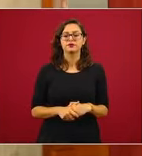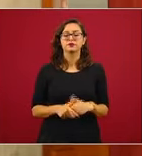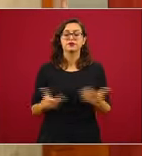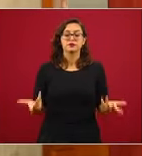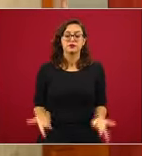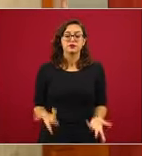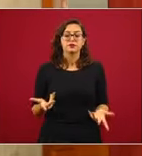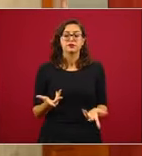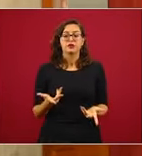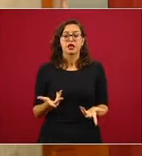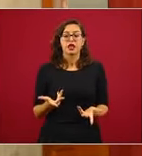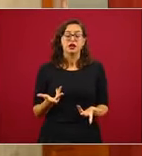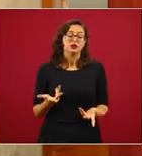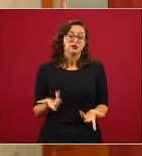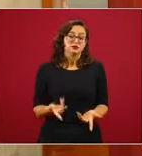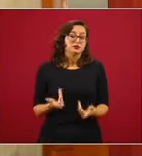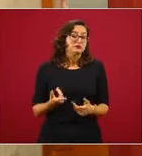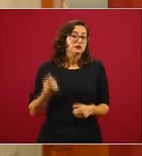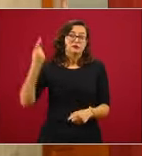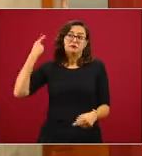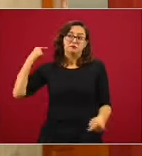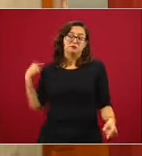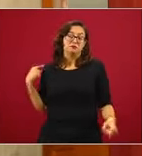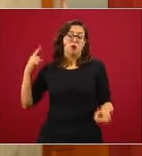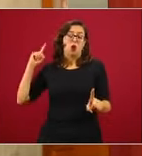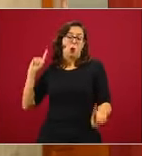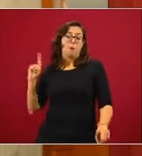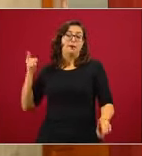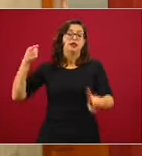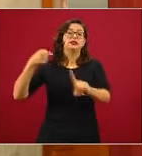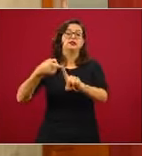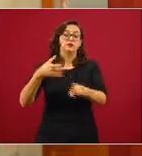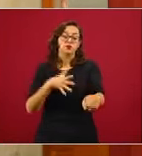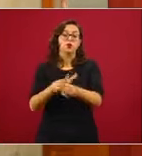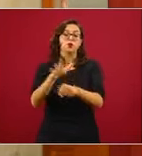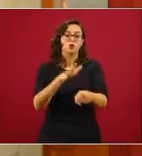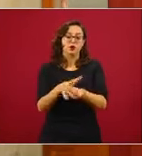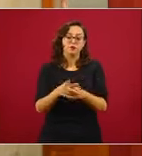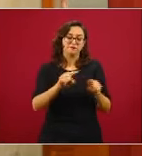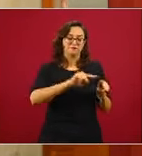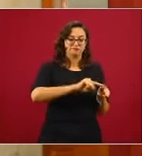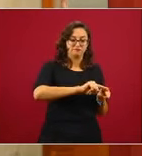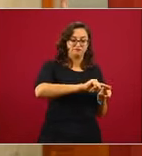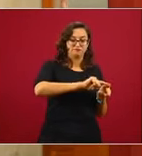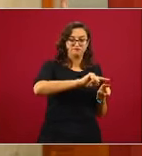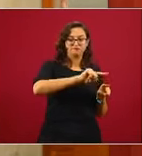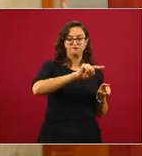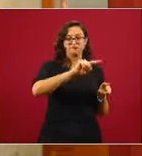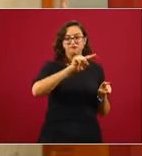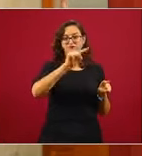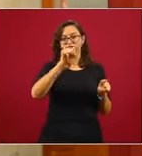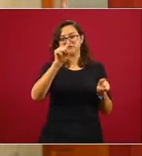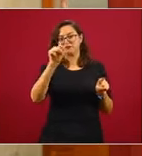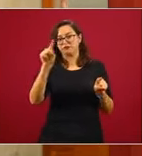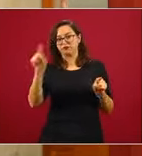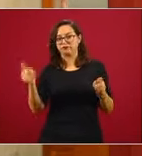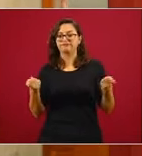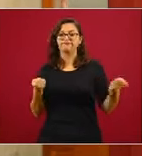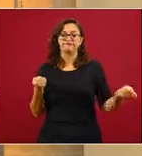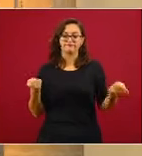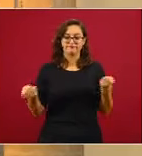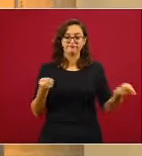un objetivo planteado desde el principio un comportamiento de la curva epidémica que siempre nos